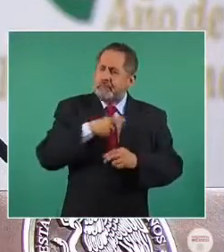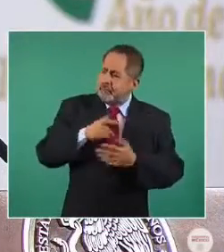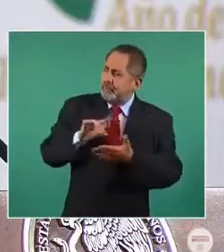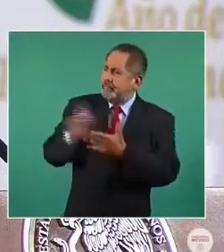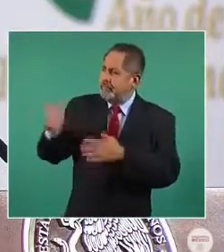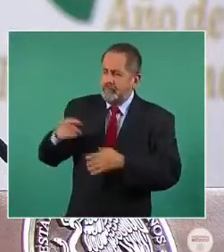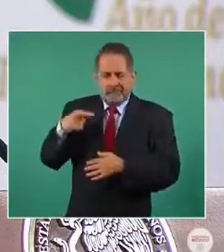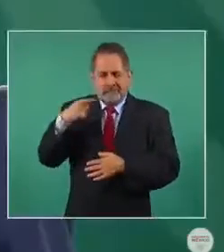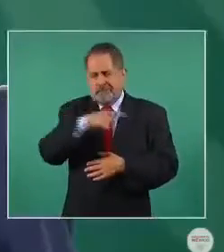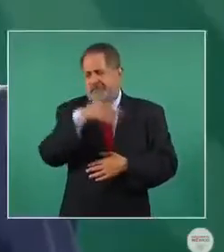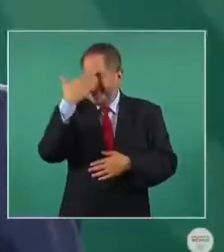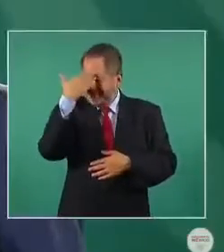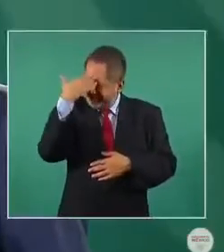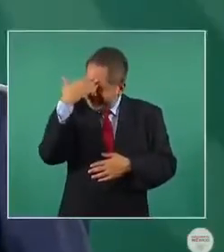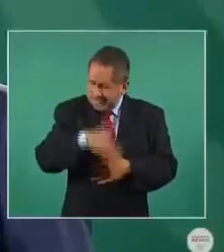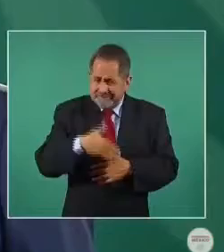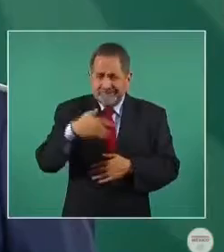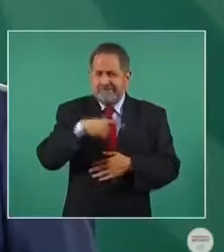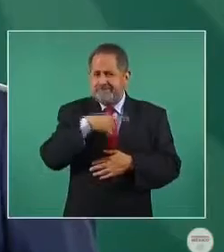Él sabe muy bien